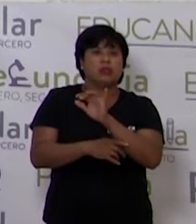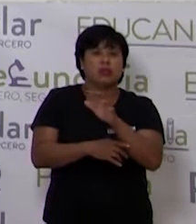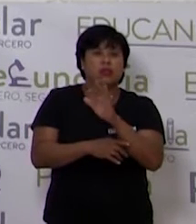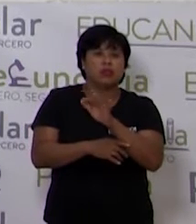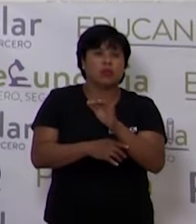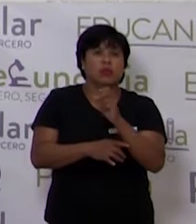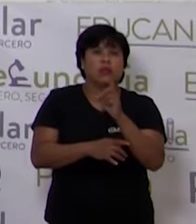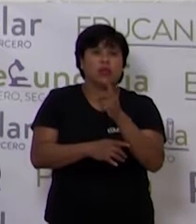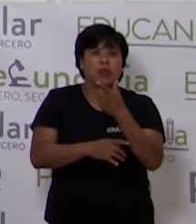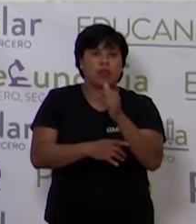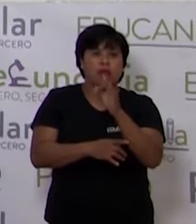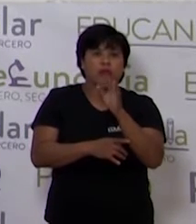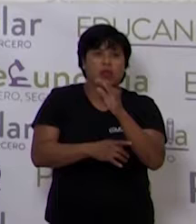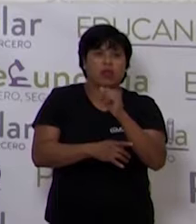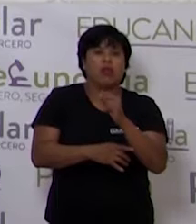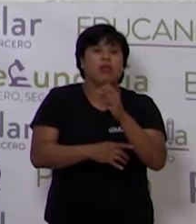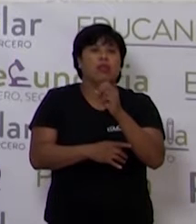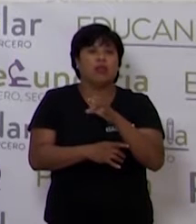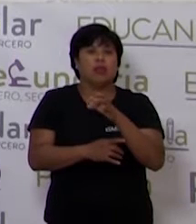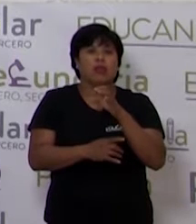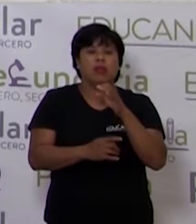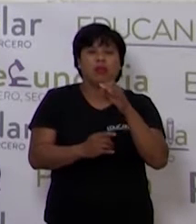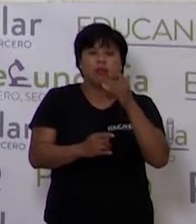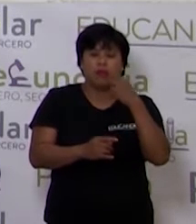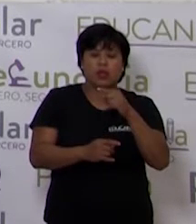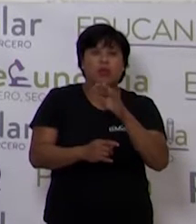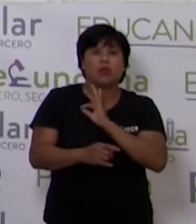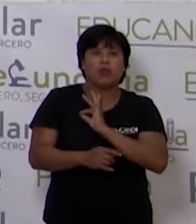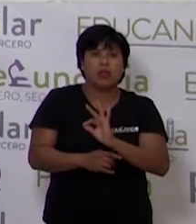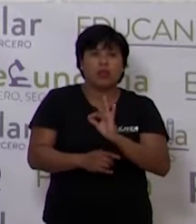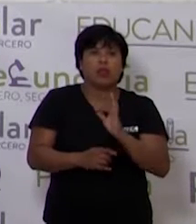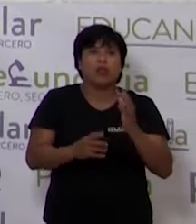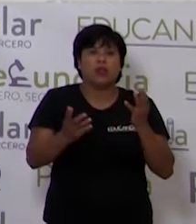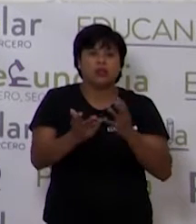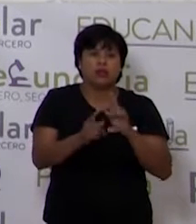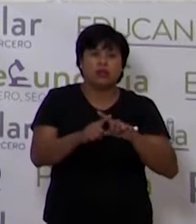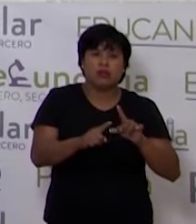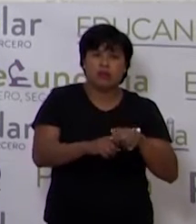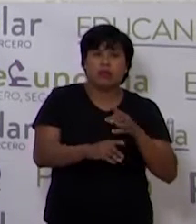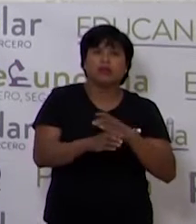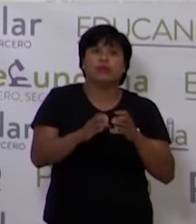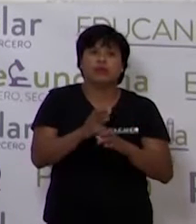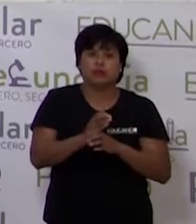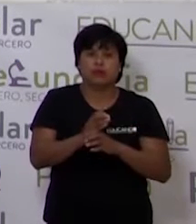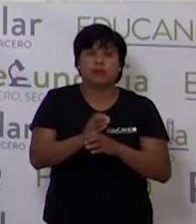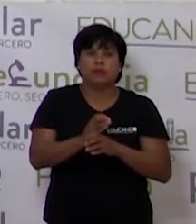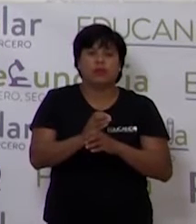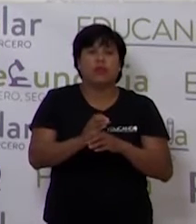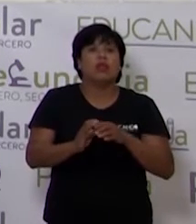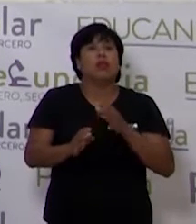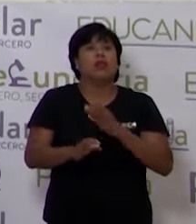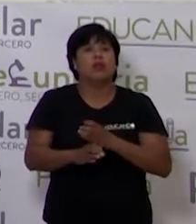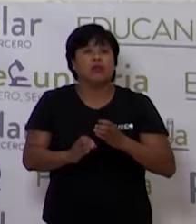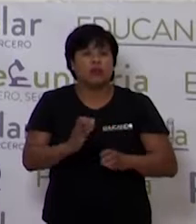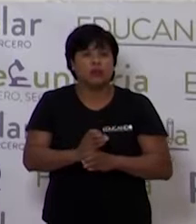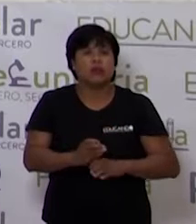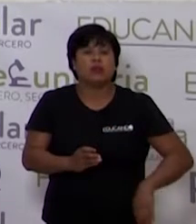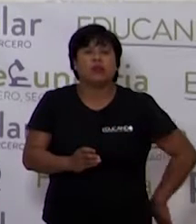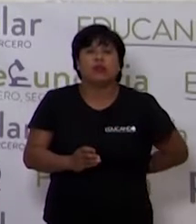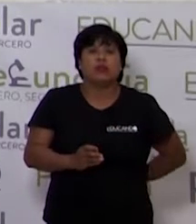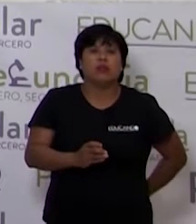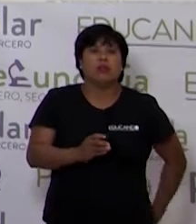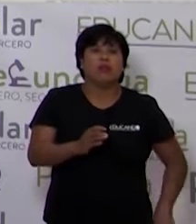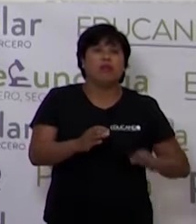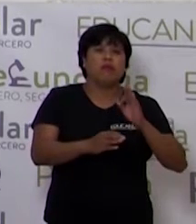construcción gráfica de funciones cuadráticas para modelar diversas situaciones o fenómenos. ¿Situaciones?